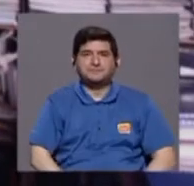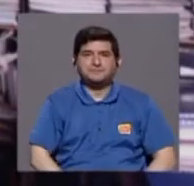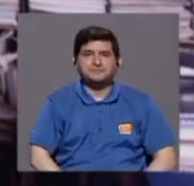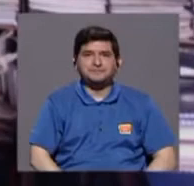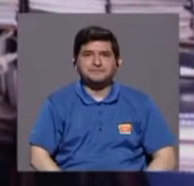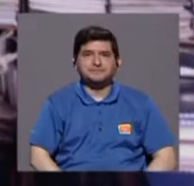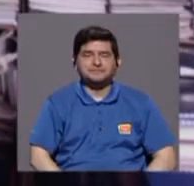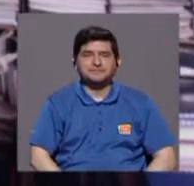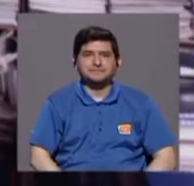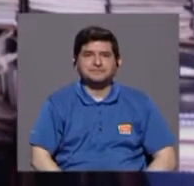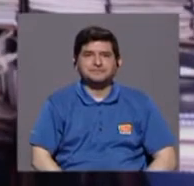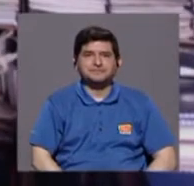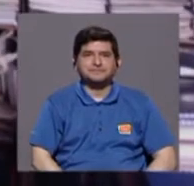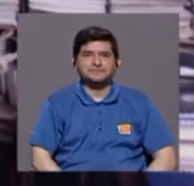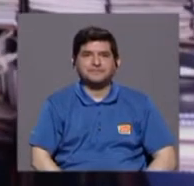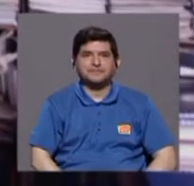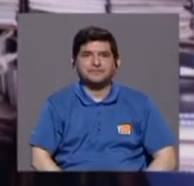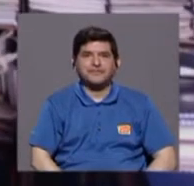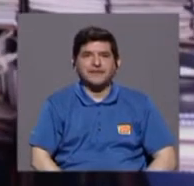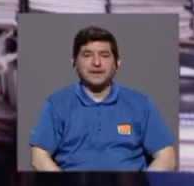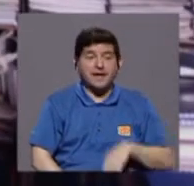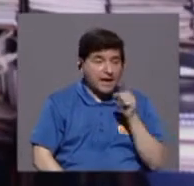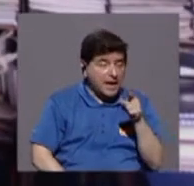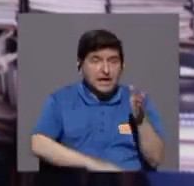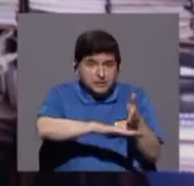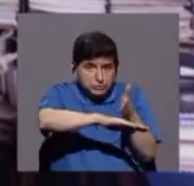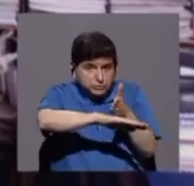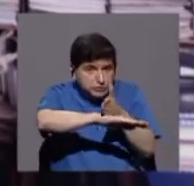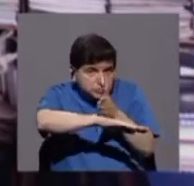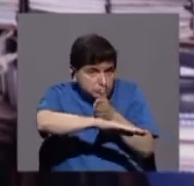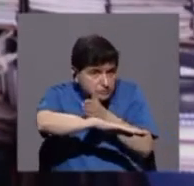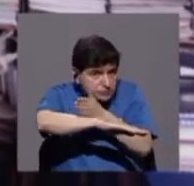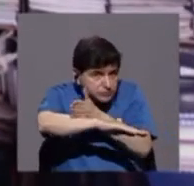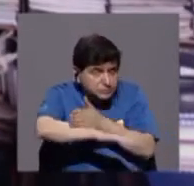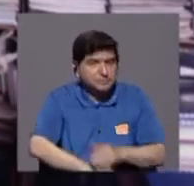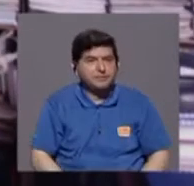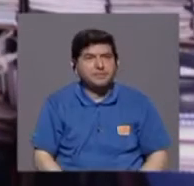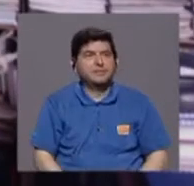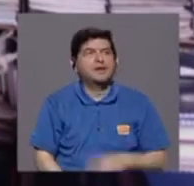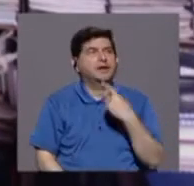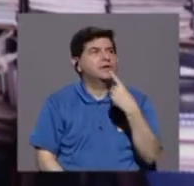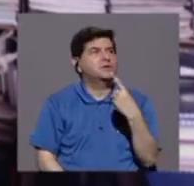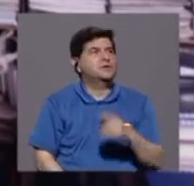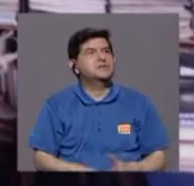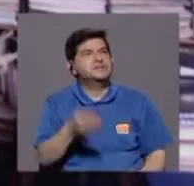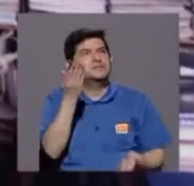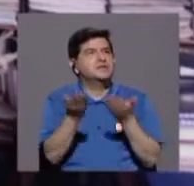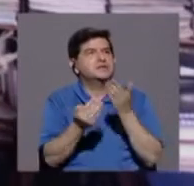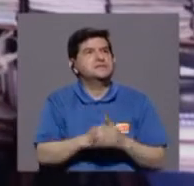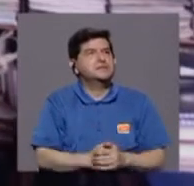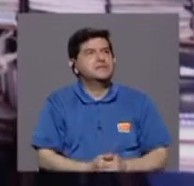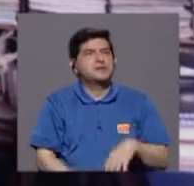y el crecimiento es, para poner alguna fecha, en